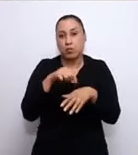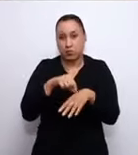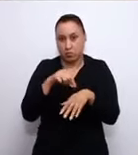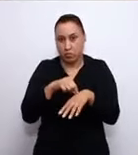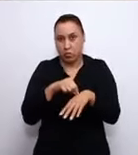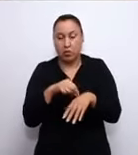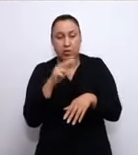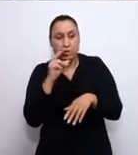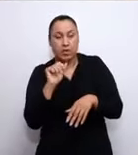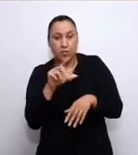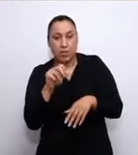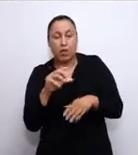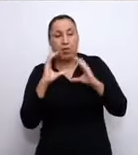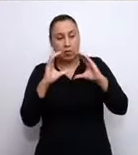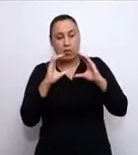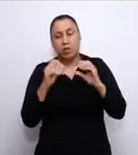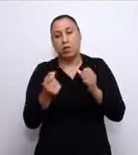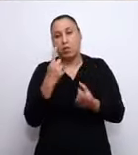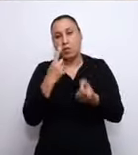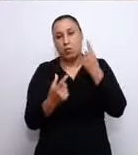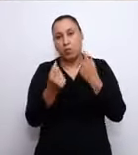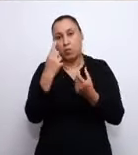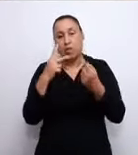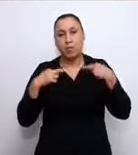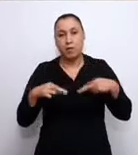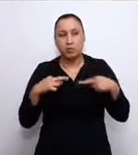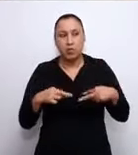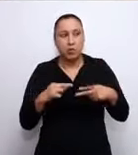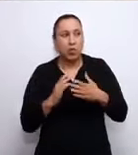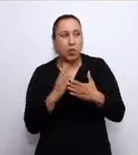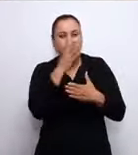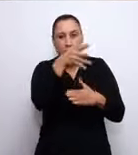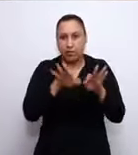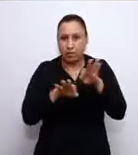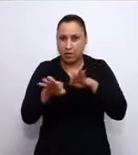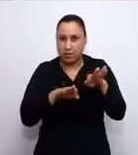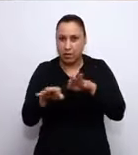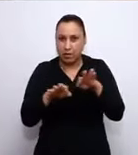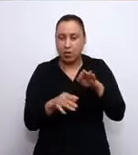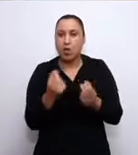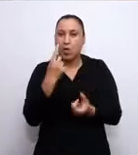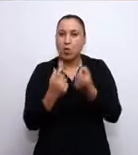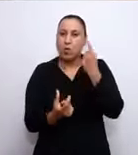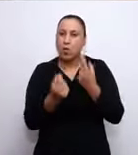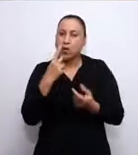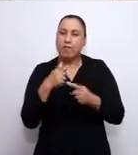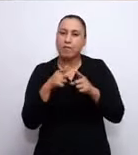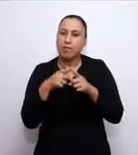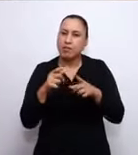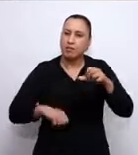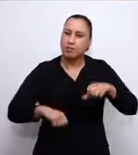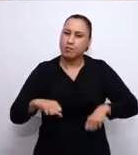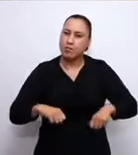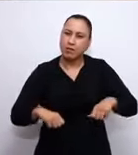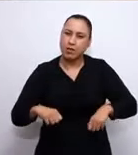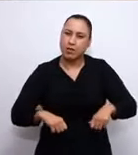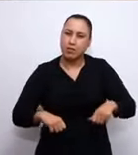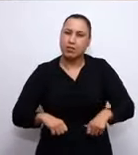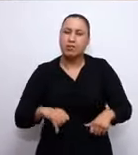recibir atención médica al cuidado de alguna persona asistir a tu centro de trabajo o alguna otra actividad